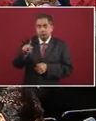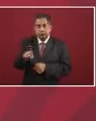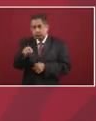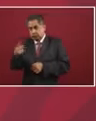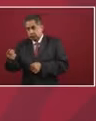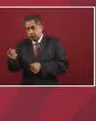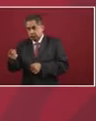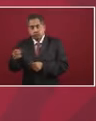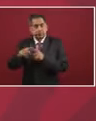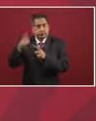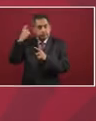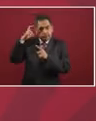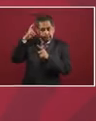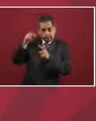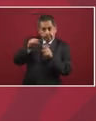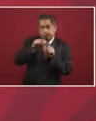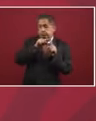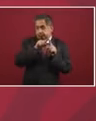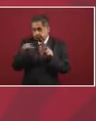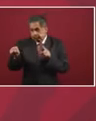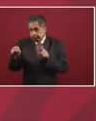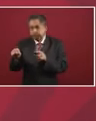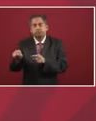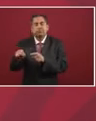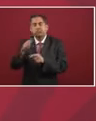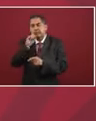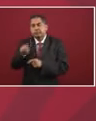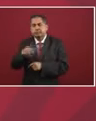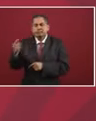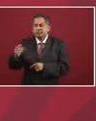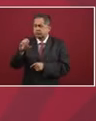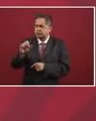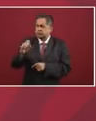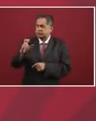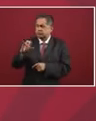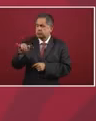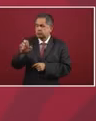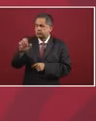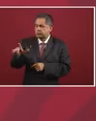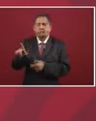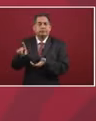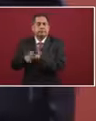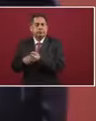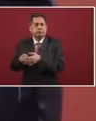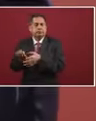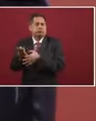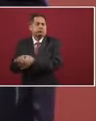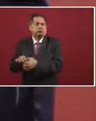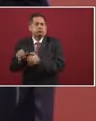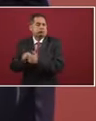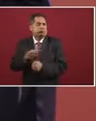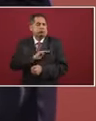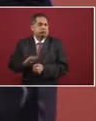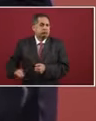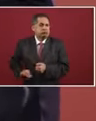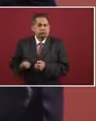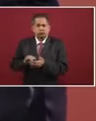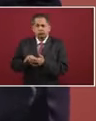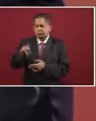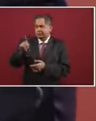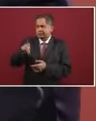de Quintana Roo y en Espujil, que pertenece al municipio de